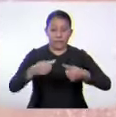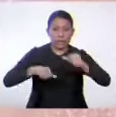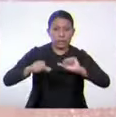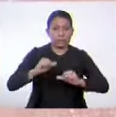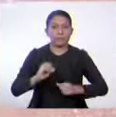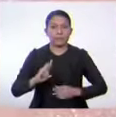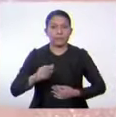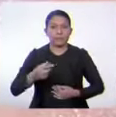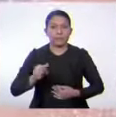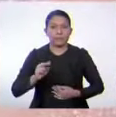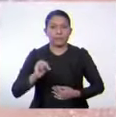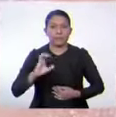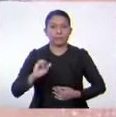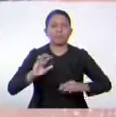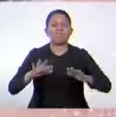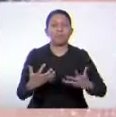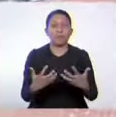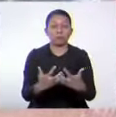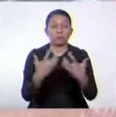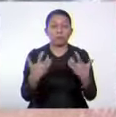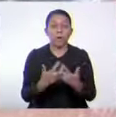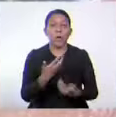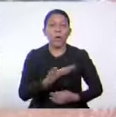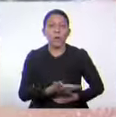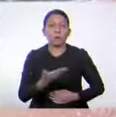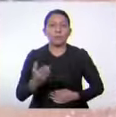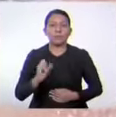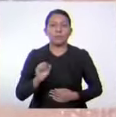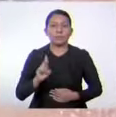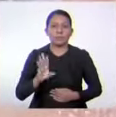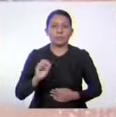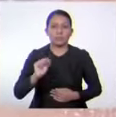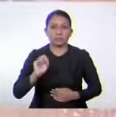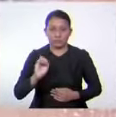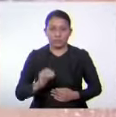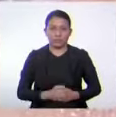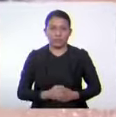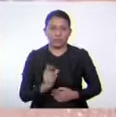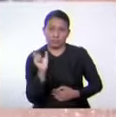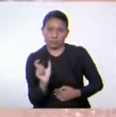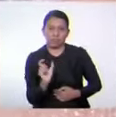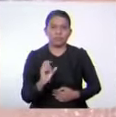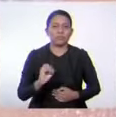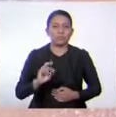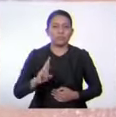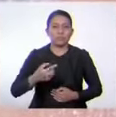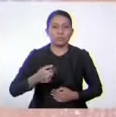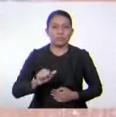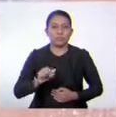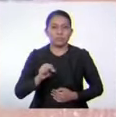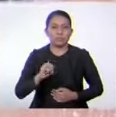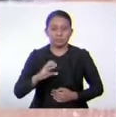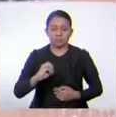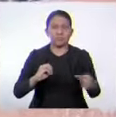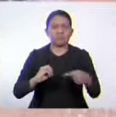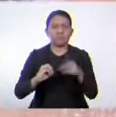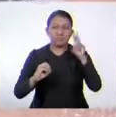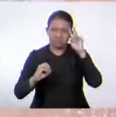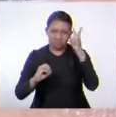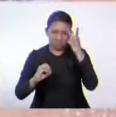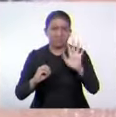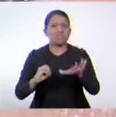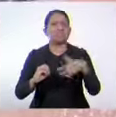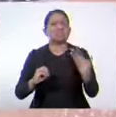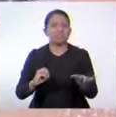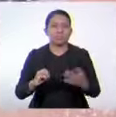se dedica al estudio de los compuestos de carbono. El término orgánico prácticamente significa derivado